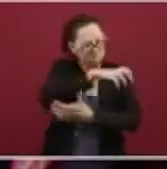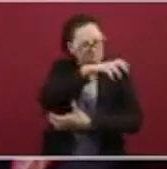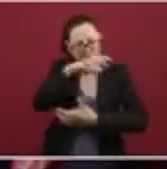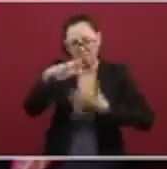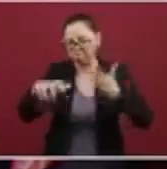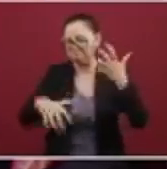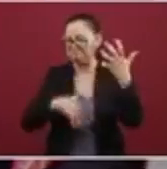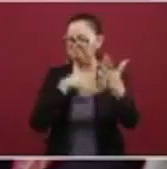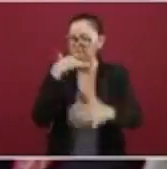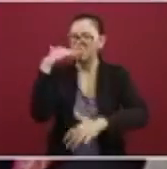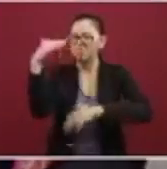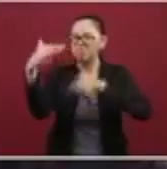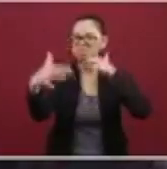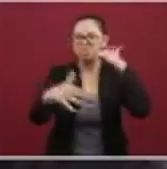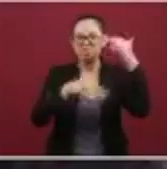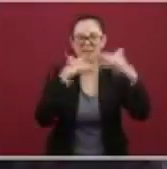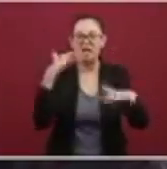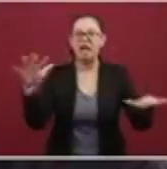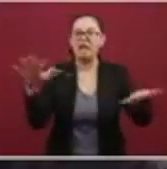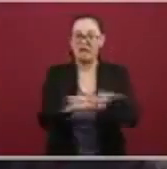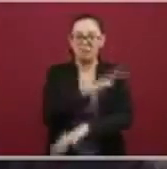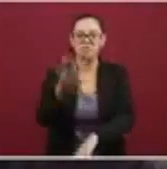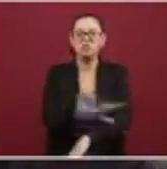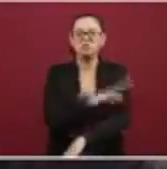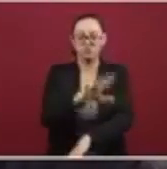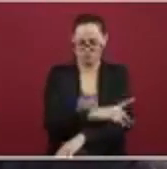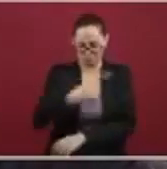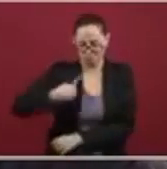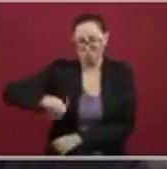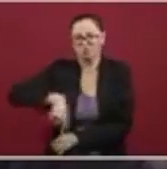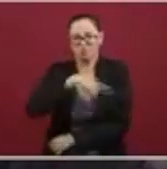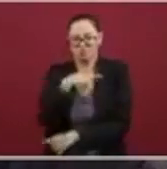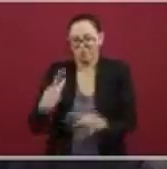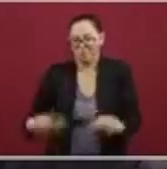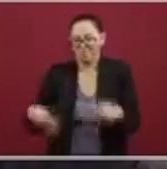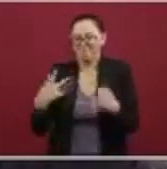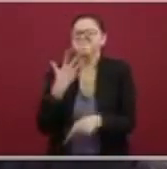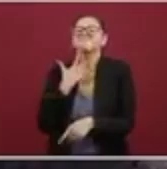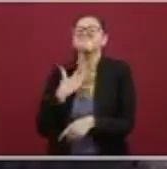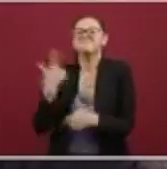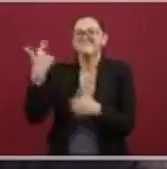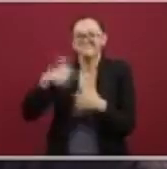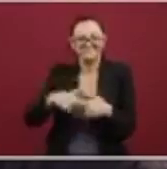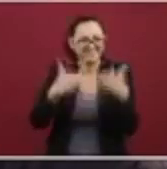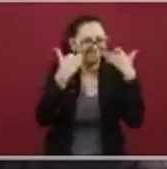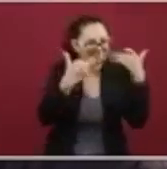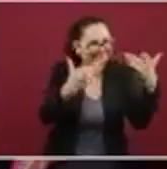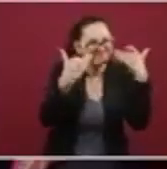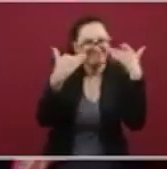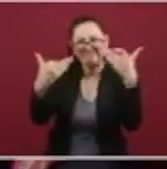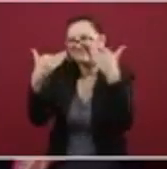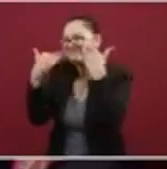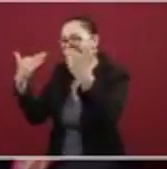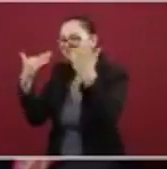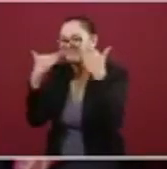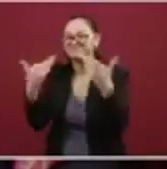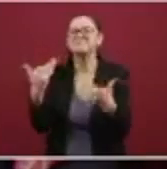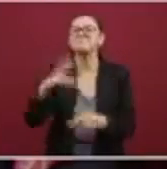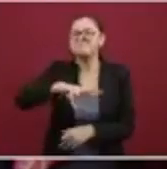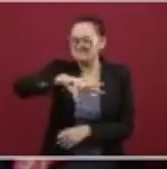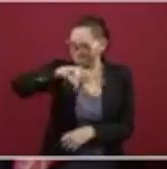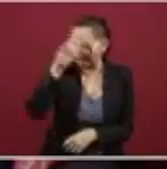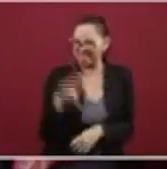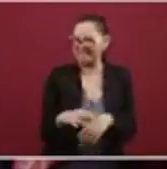a raíz de la reforma energética, somos nosotras quienes tenemos el trato con la gente y sabemos de viva